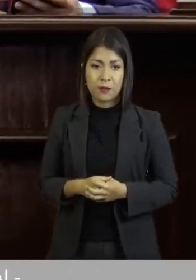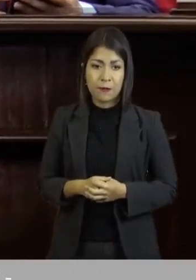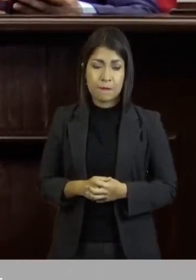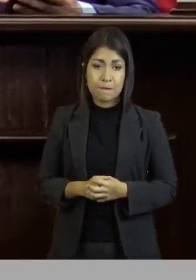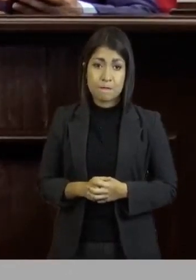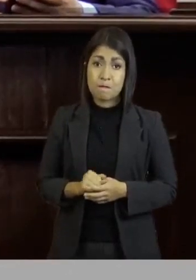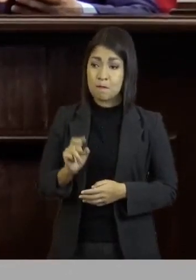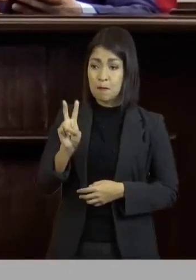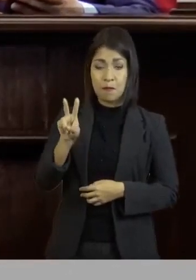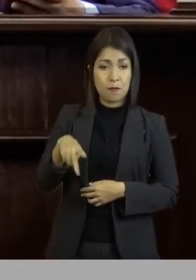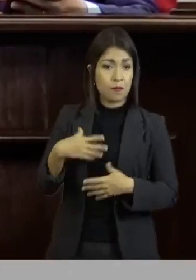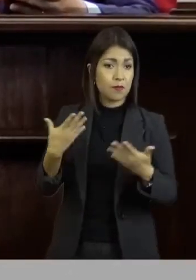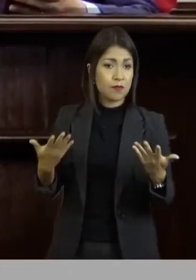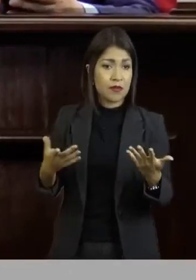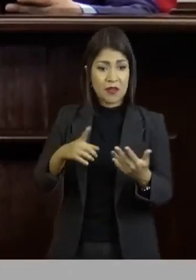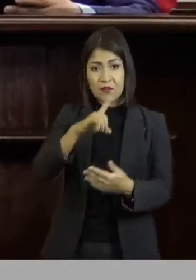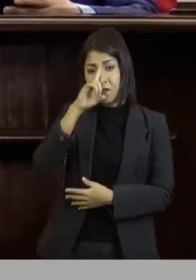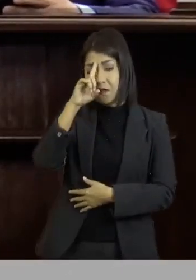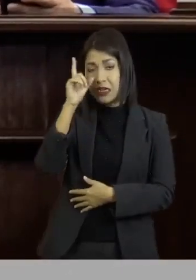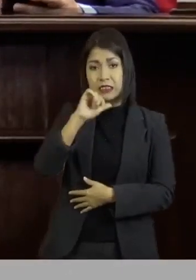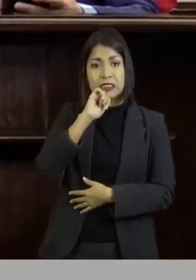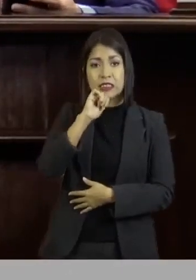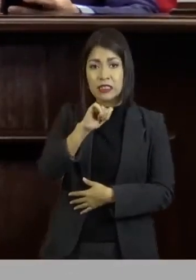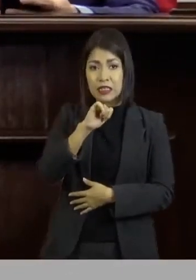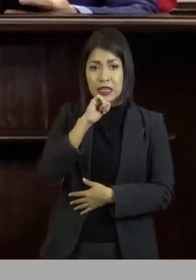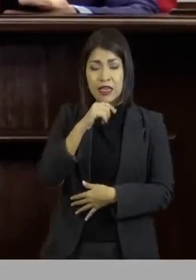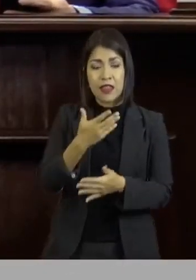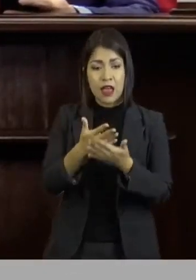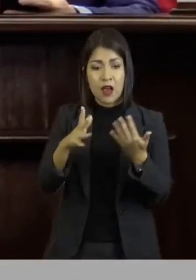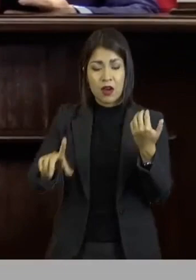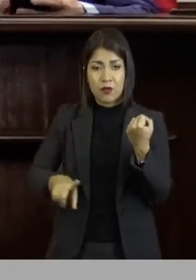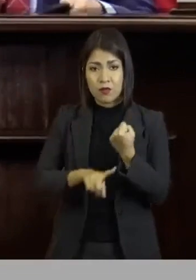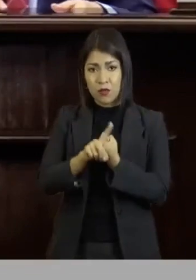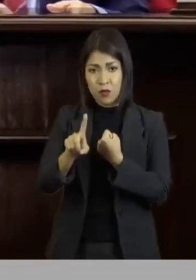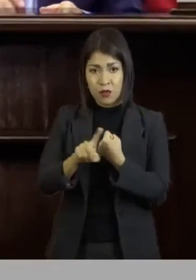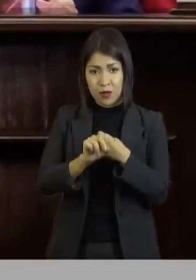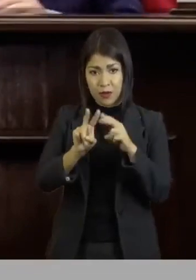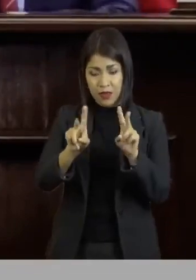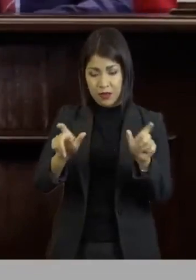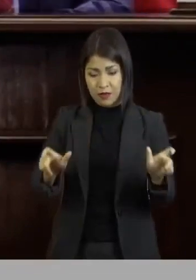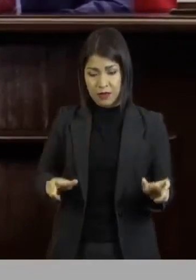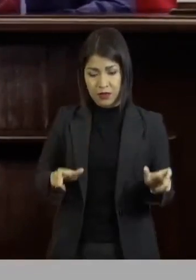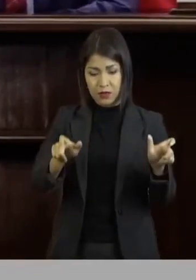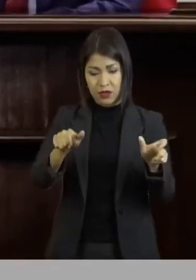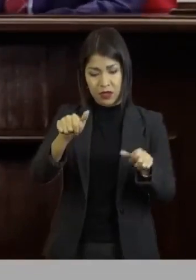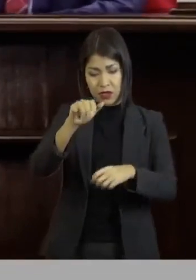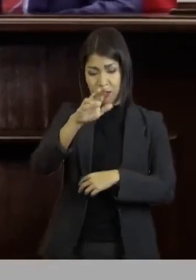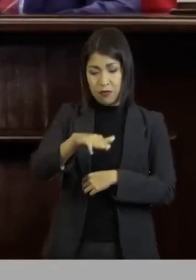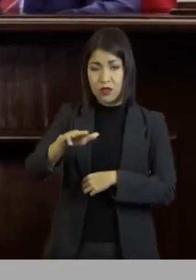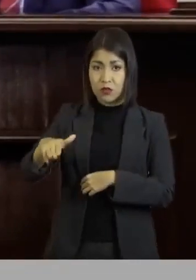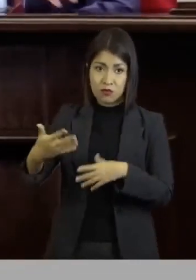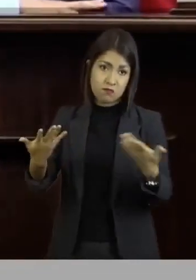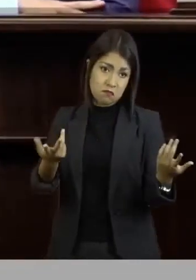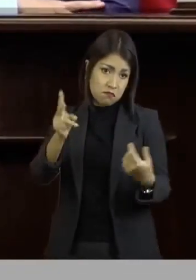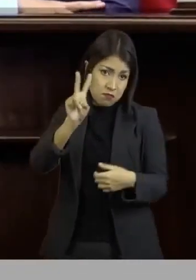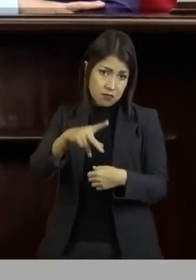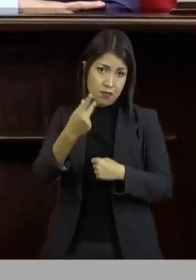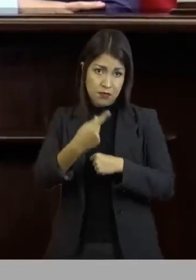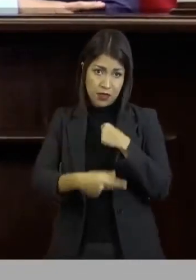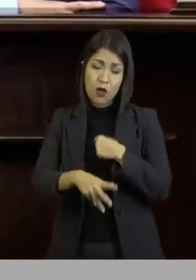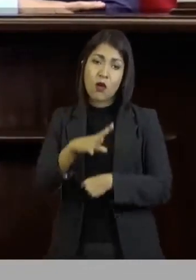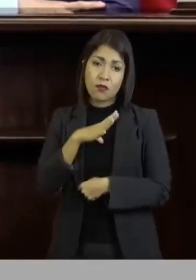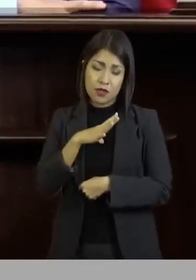Desde luego que no estaba fácil la situación de seguridad en Michoacán.